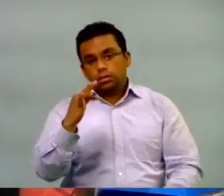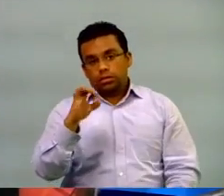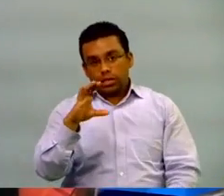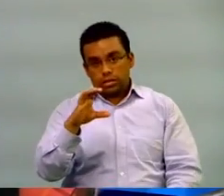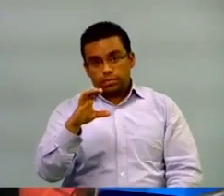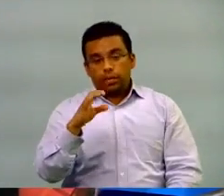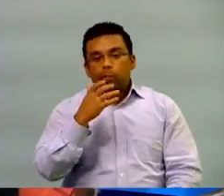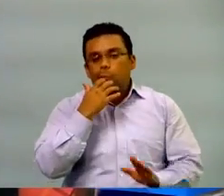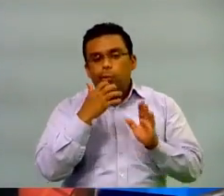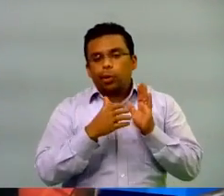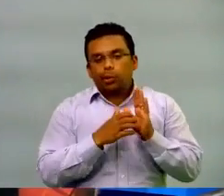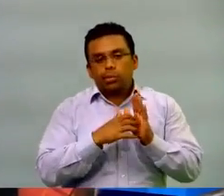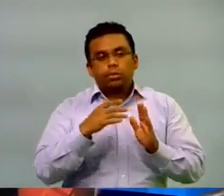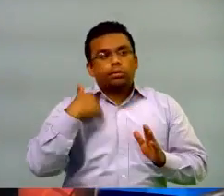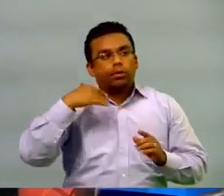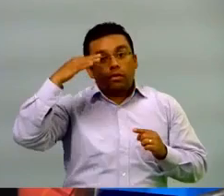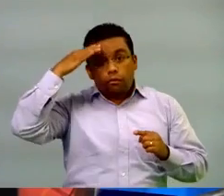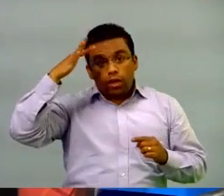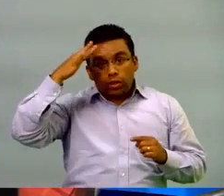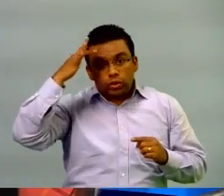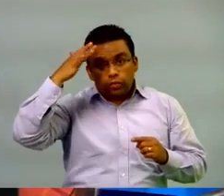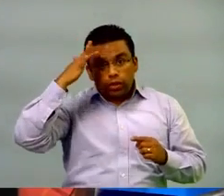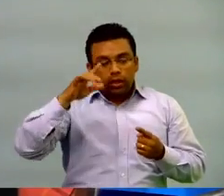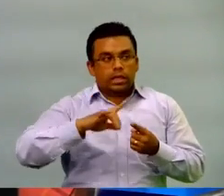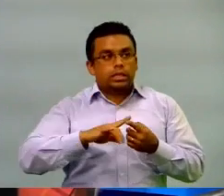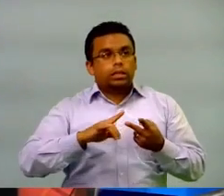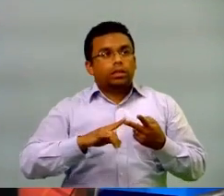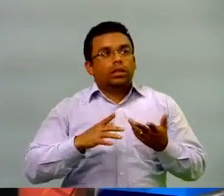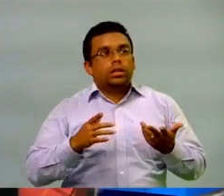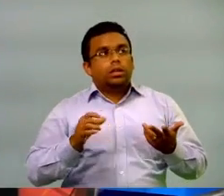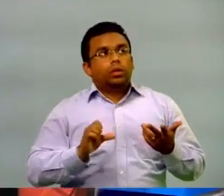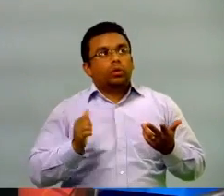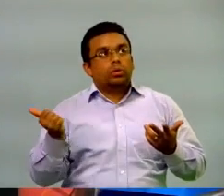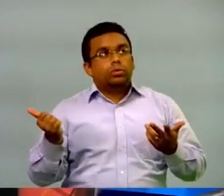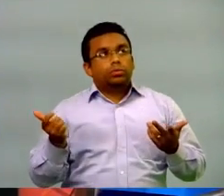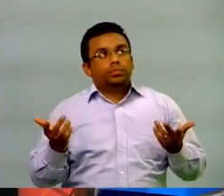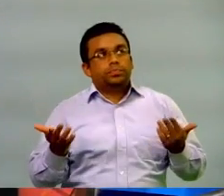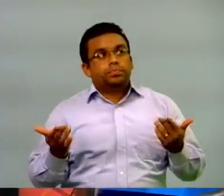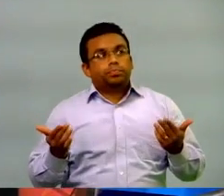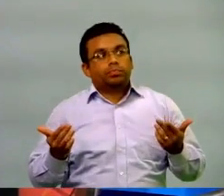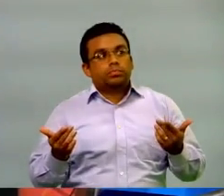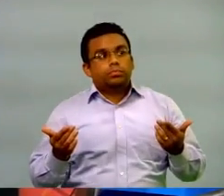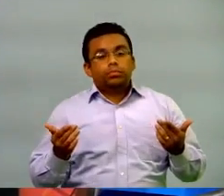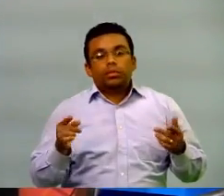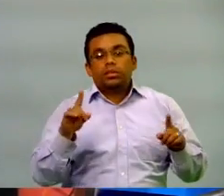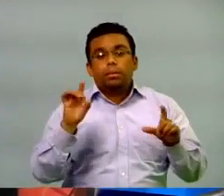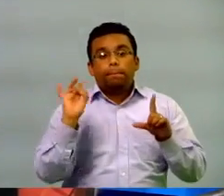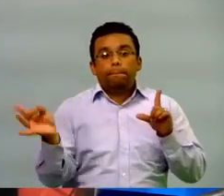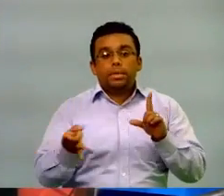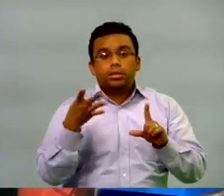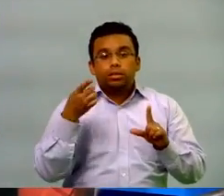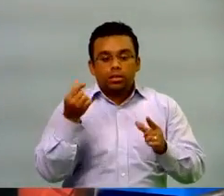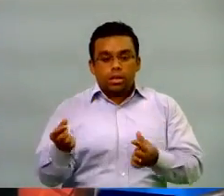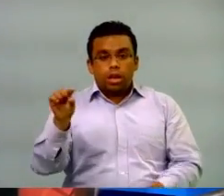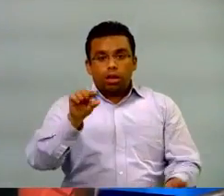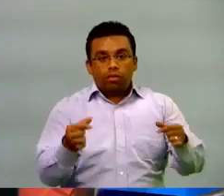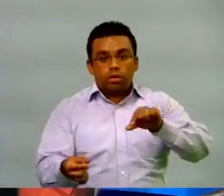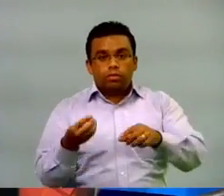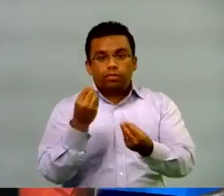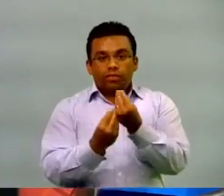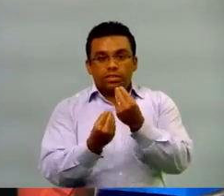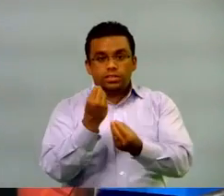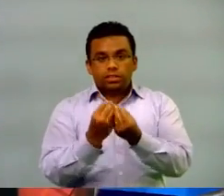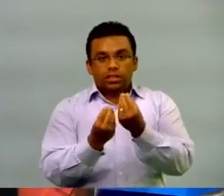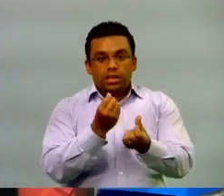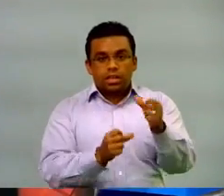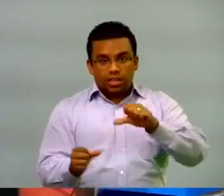caso, por ejemplo, de filosofía. Es el caso también de toda la parte de virtualizar laboratorios de física y química